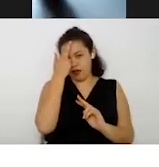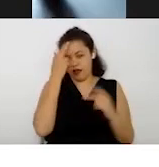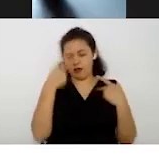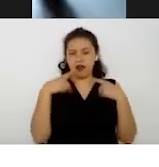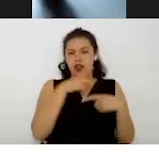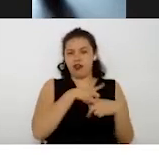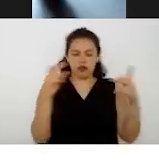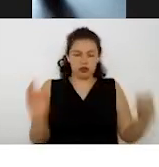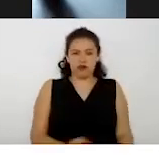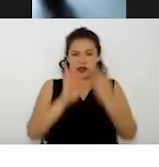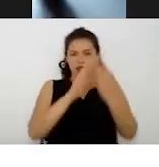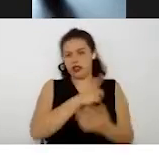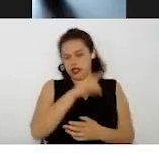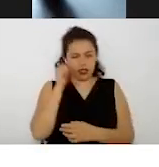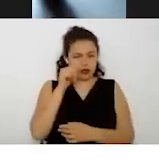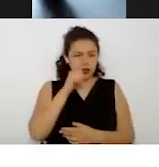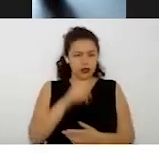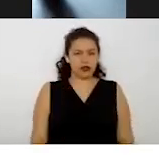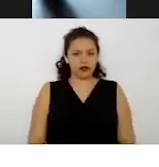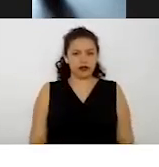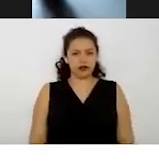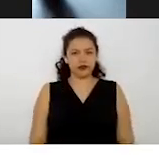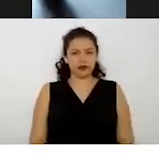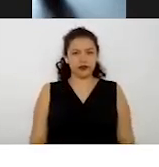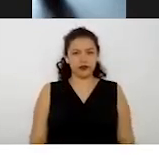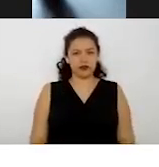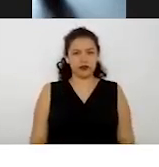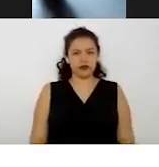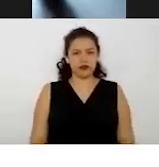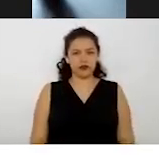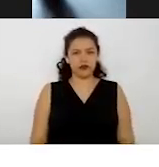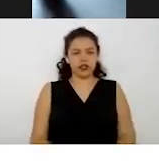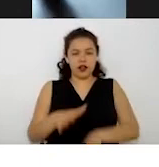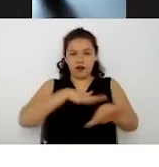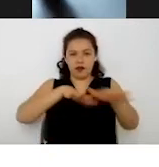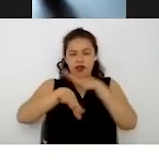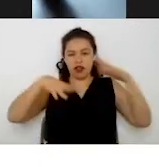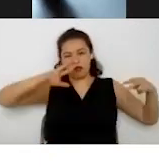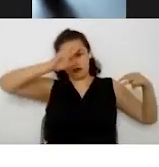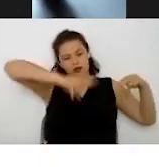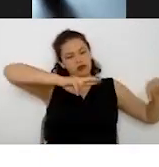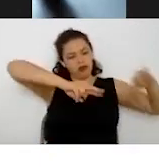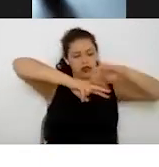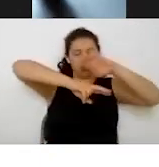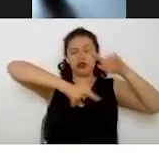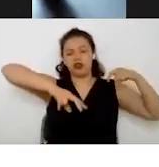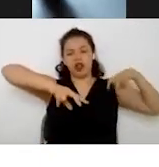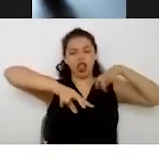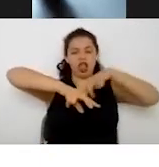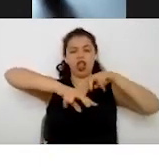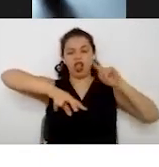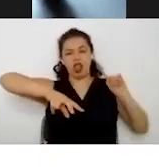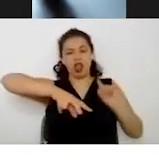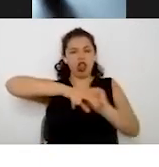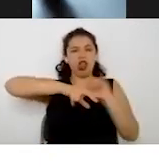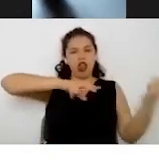acuerdo? ¿A qué me refiero de frente? Por los pies. ¿Ok? No podemos llegar de un costado, del otro, o a espaldas,